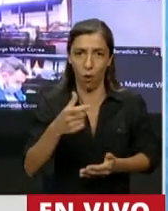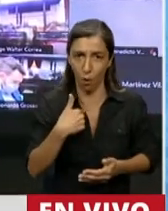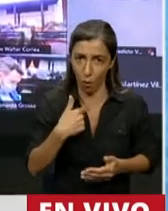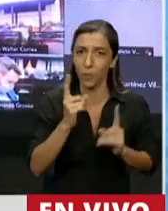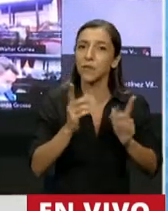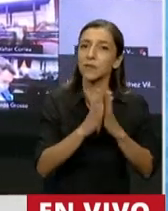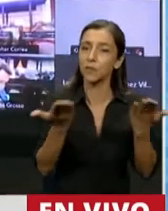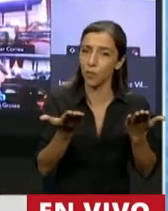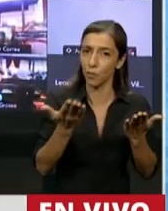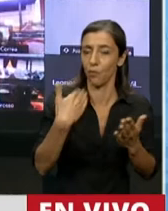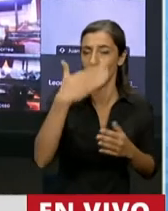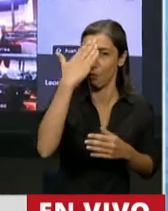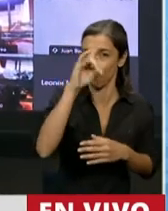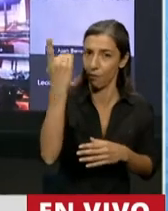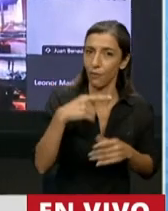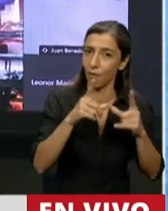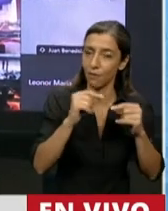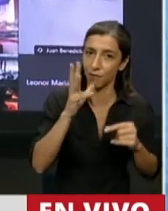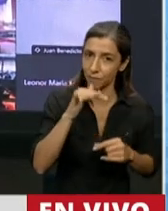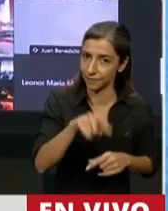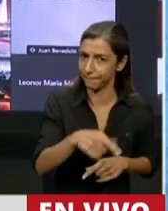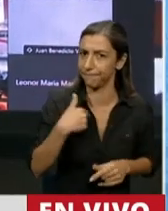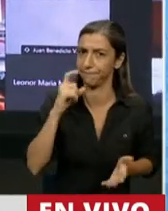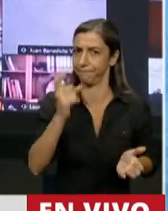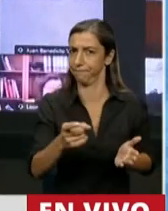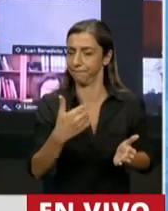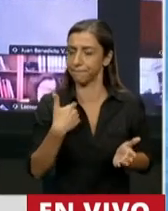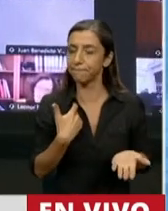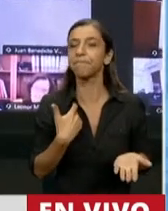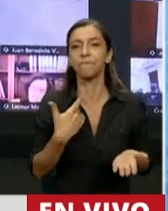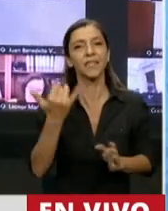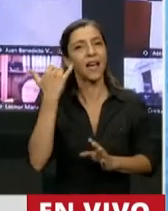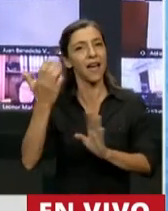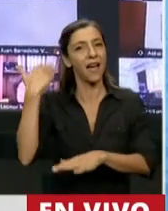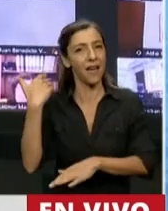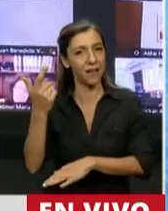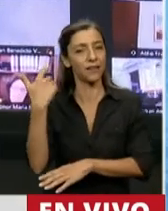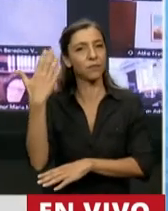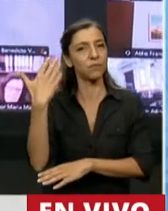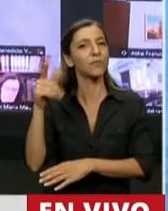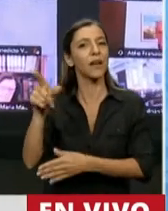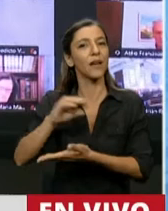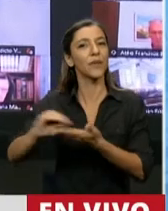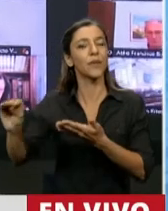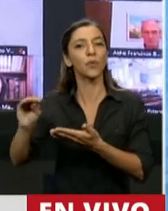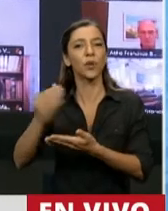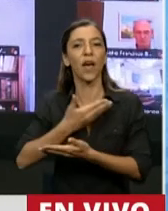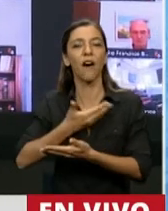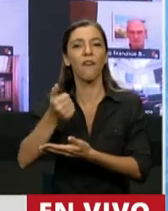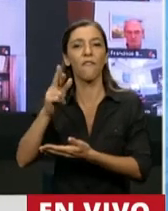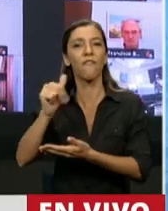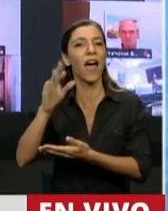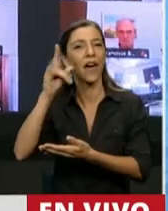Nacional. En ese sentido, aquí se ha hablado, la diputada Frade mencionó el caso de Abigail y